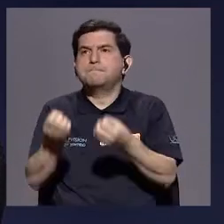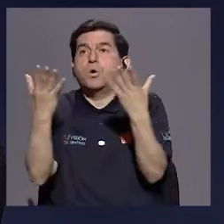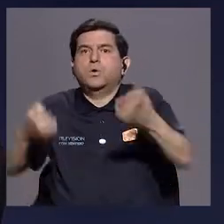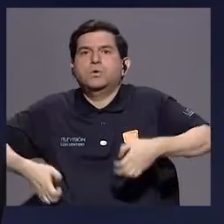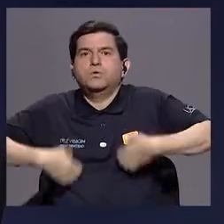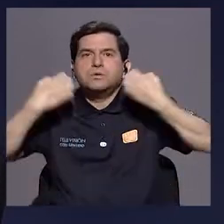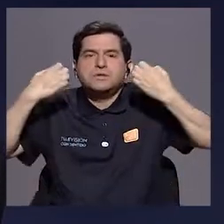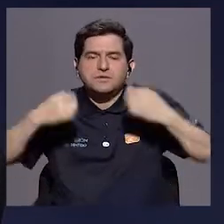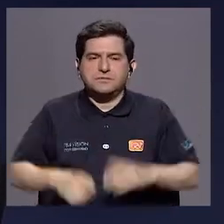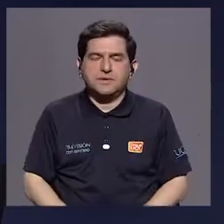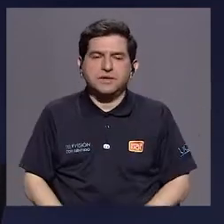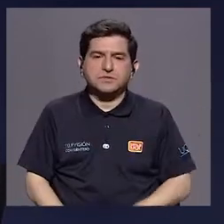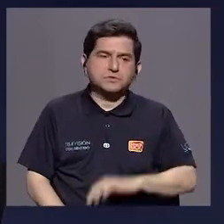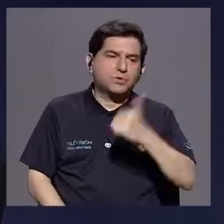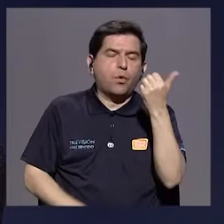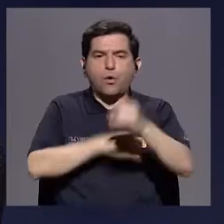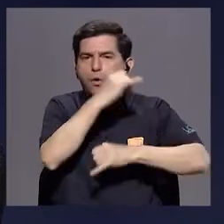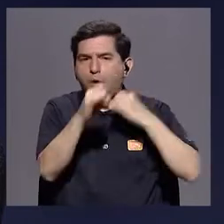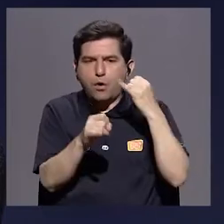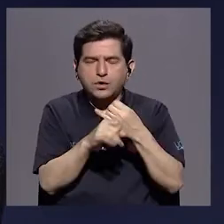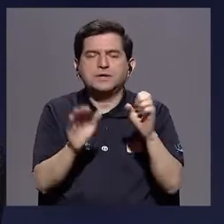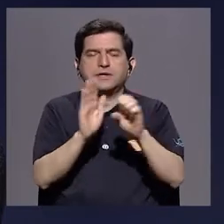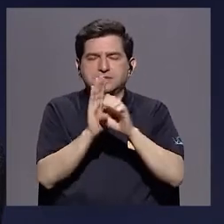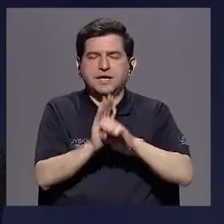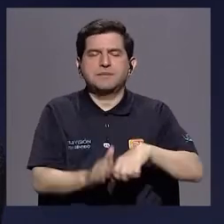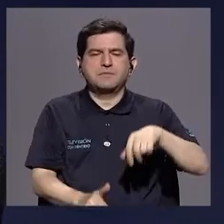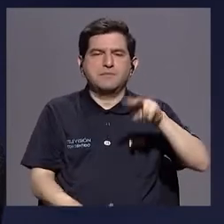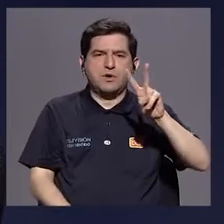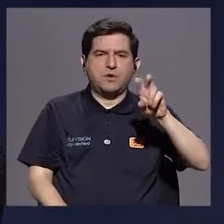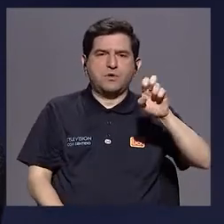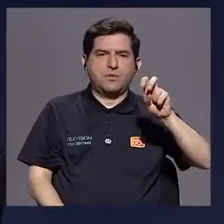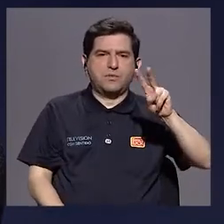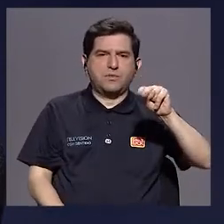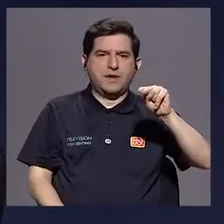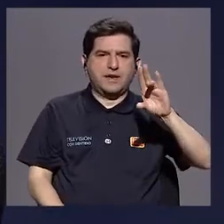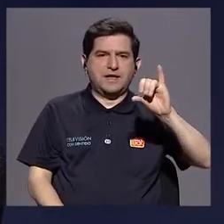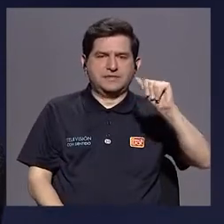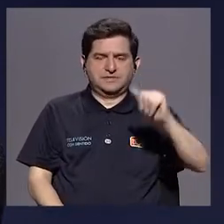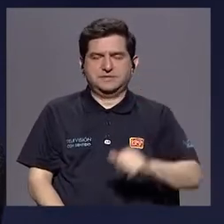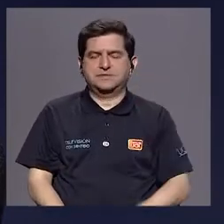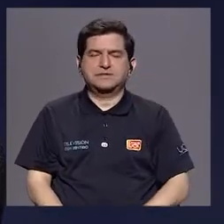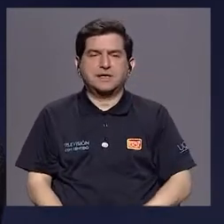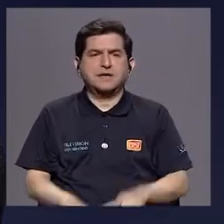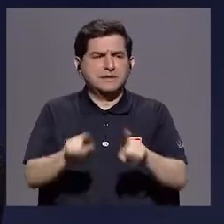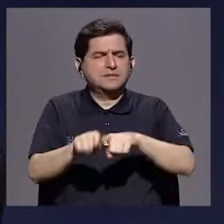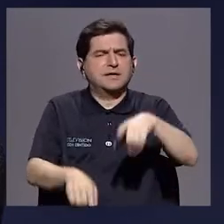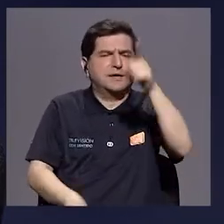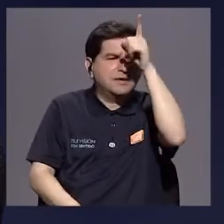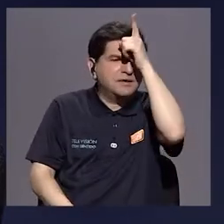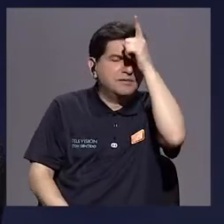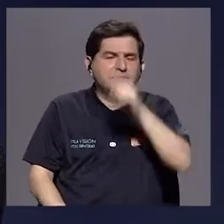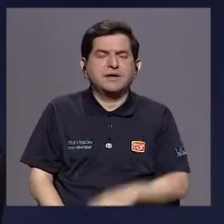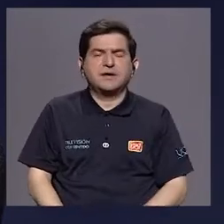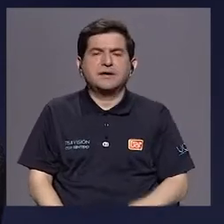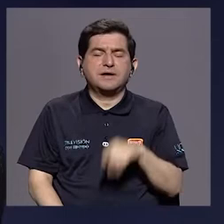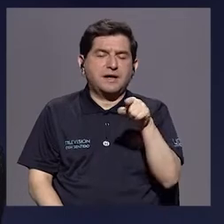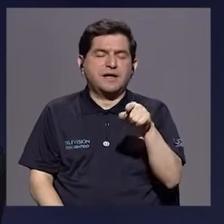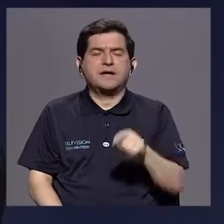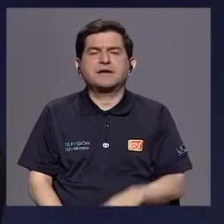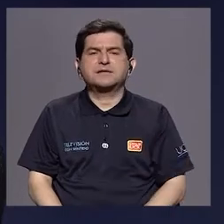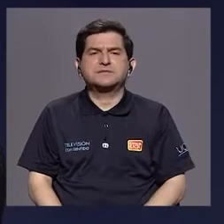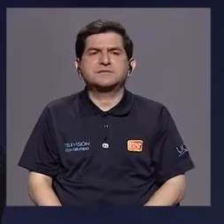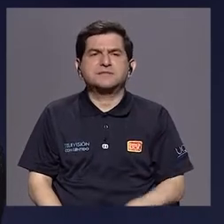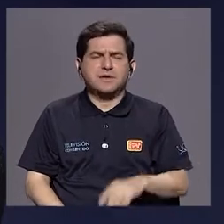hay o hay penales internacionales como la de venecia hay las de alemania que se llama documenta que son